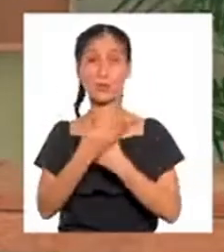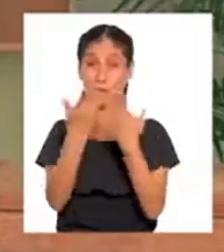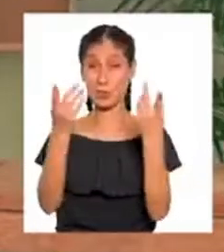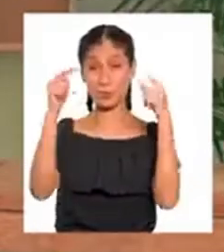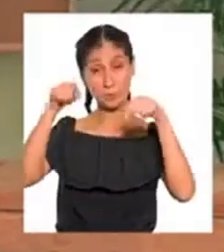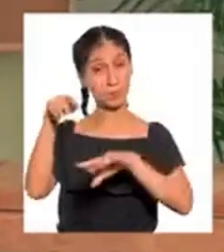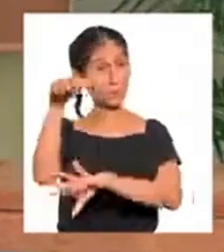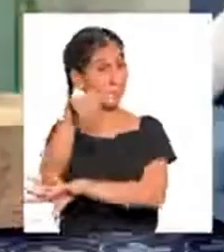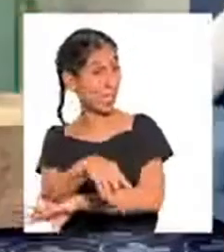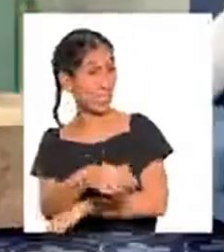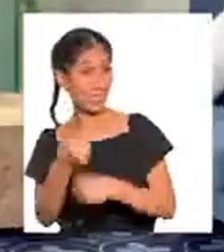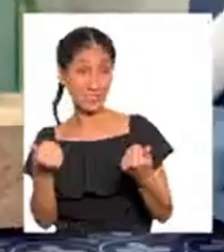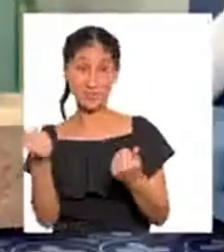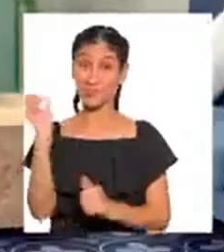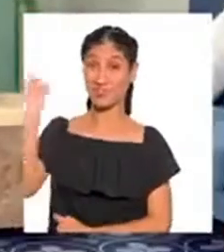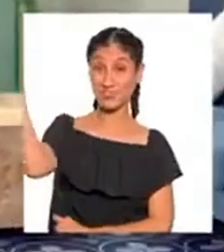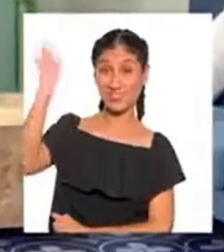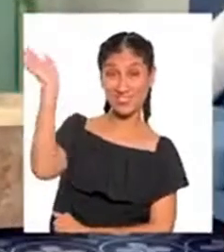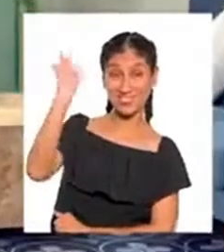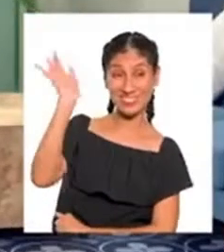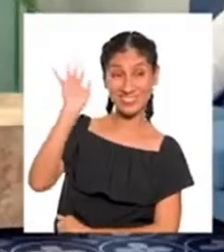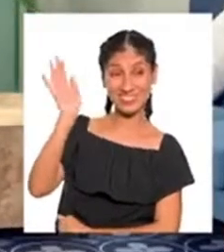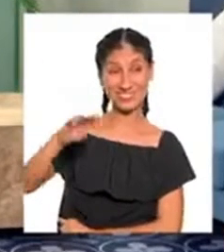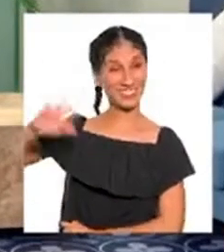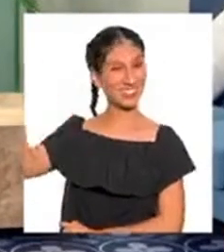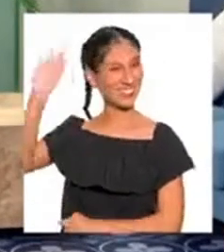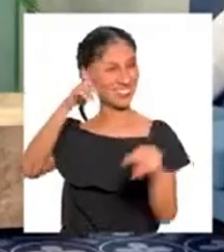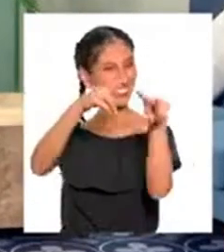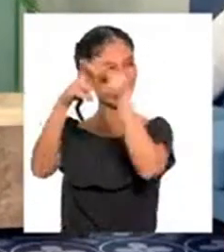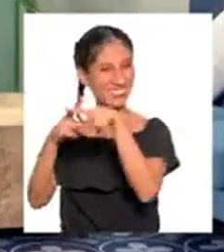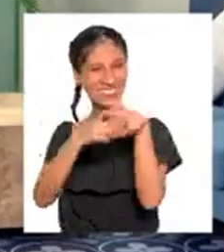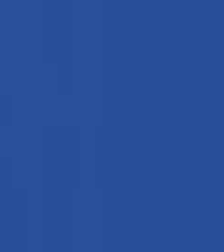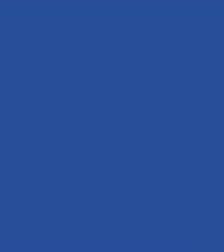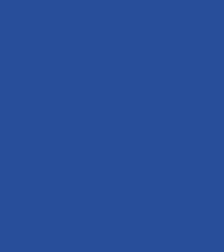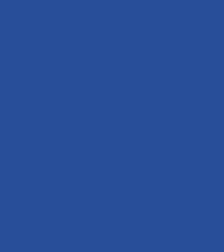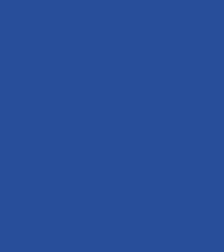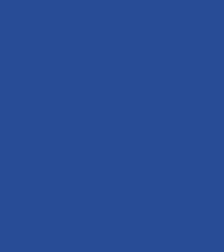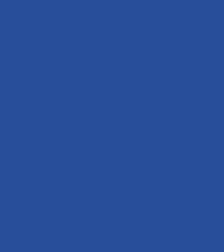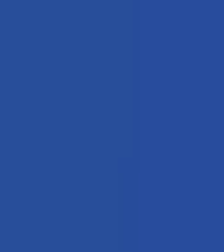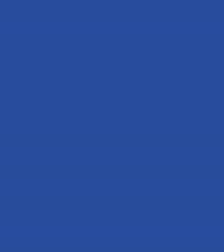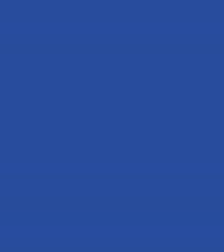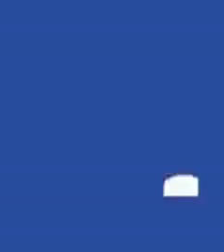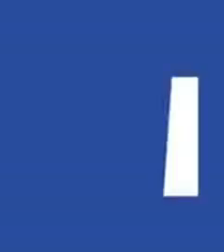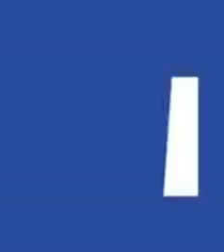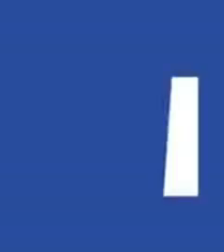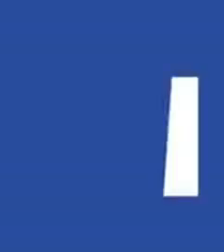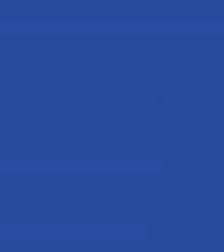una buena tarde. ¡Hasta la próxima! ¡Cuídense! ¡Chao! ¡Chao!